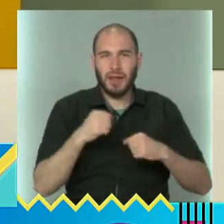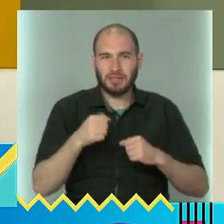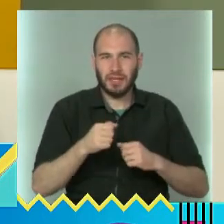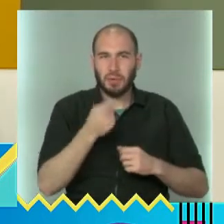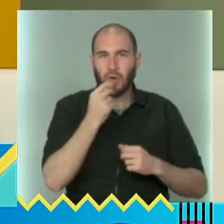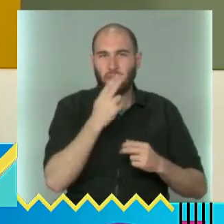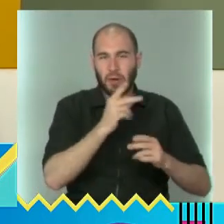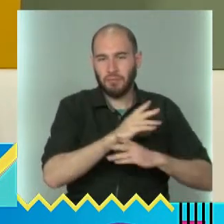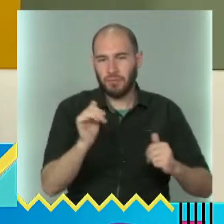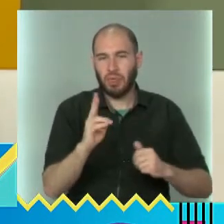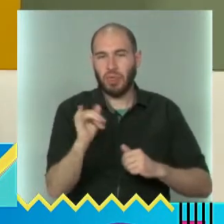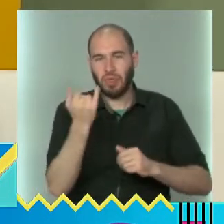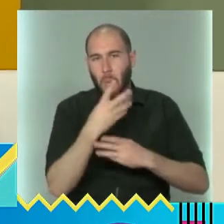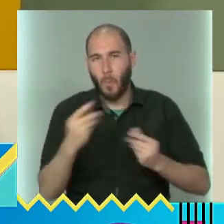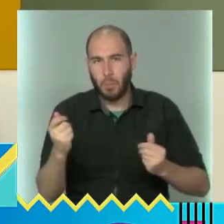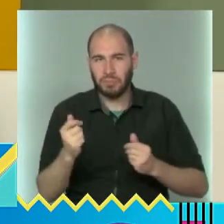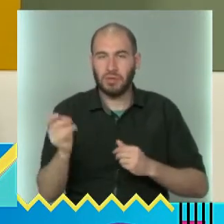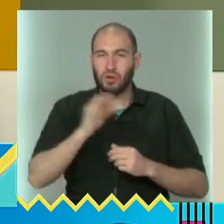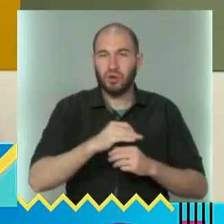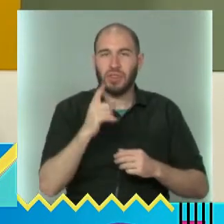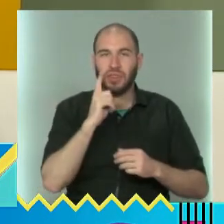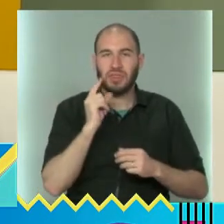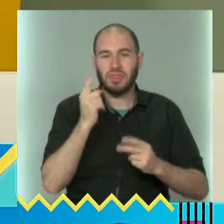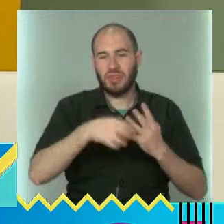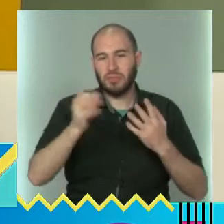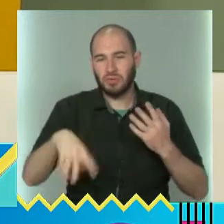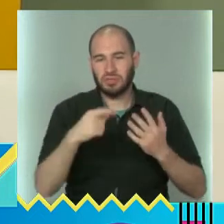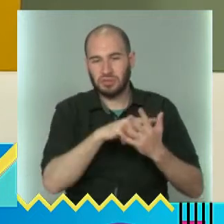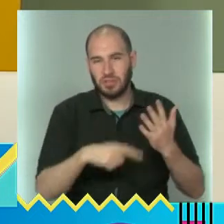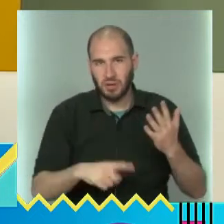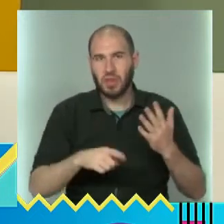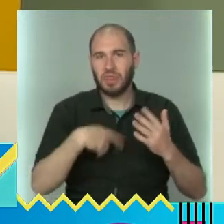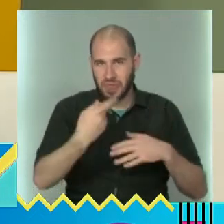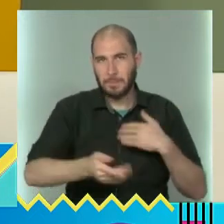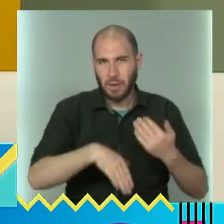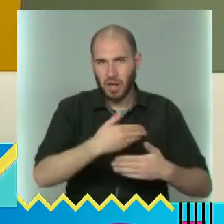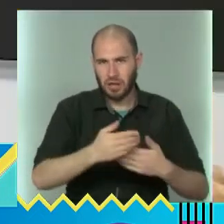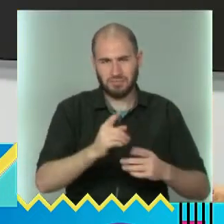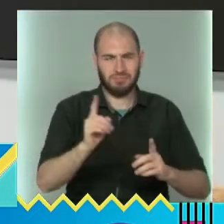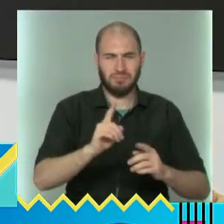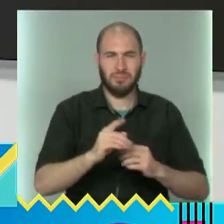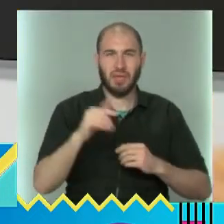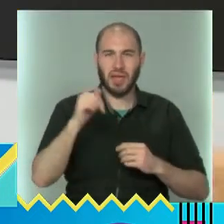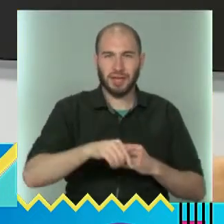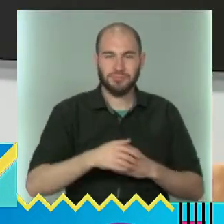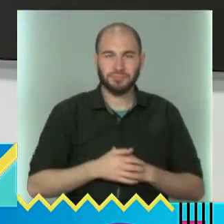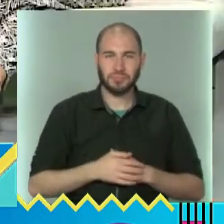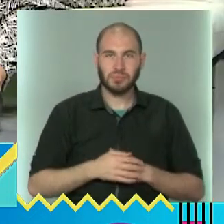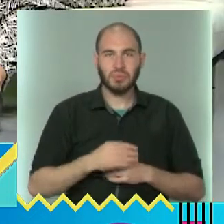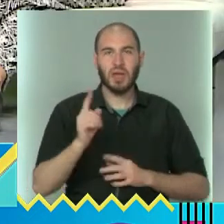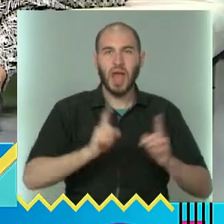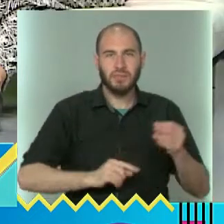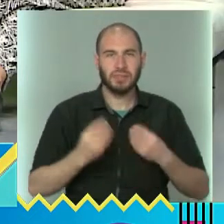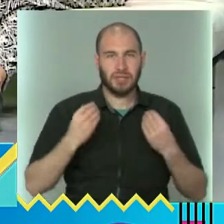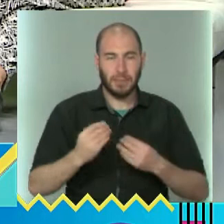dejado de fumar, haber bajado de peso, haber pasado 5 divorcios y si no, no puedo hacer coaching. Porque en ese sentido lo que sucede a